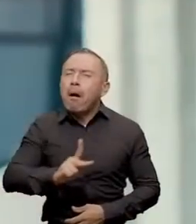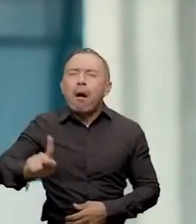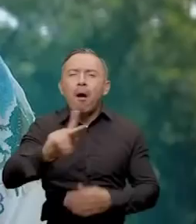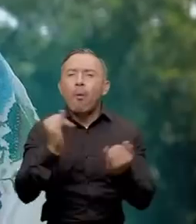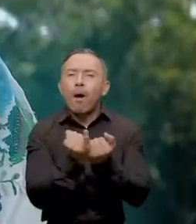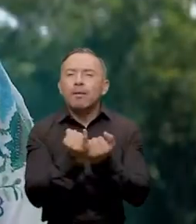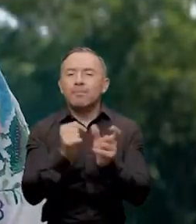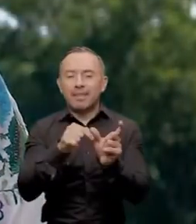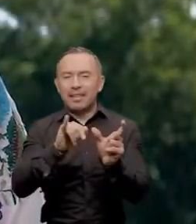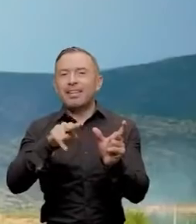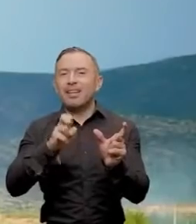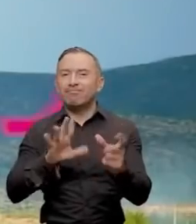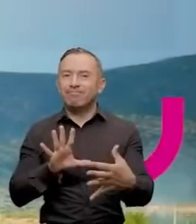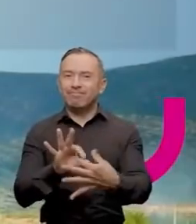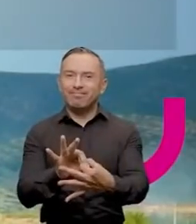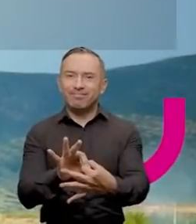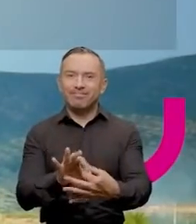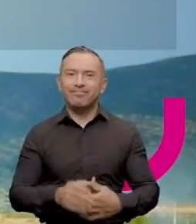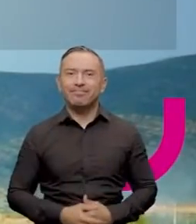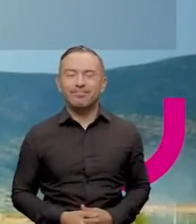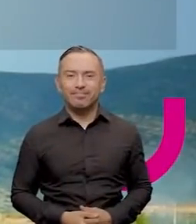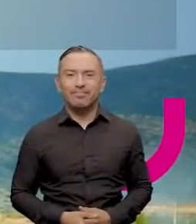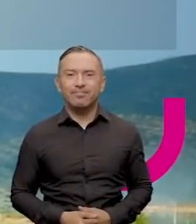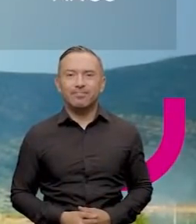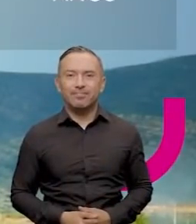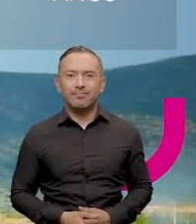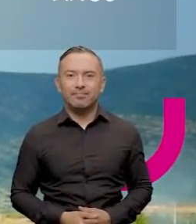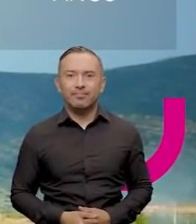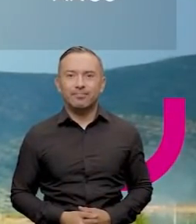nuestro INE. Mi INE Nos une.